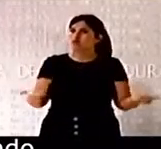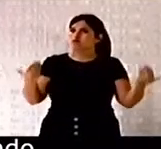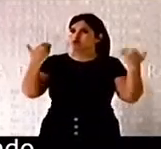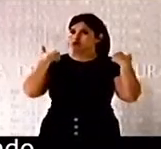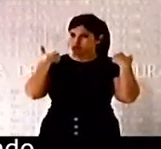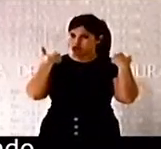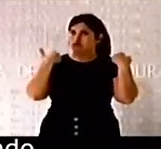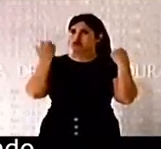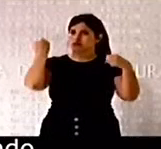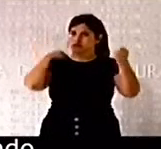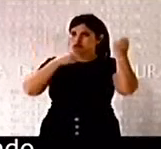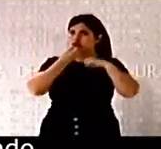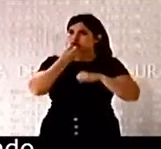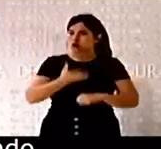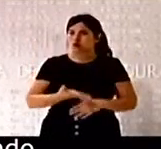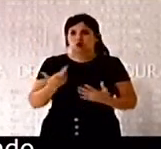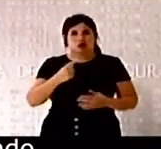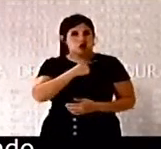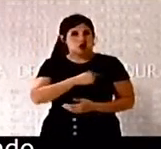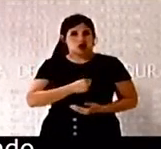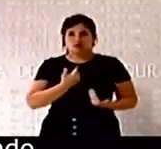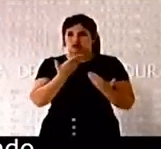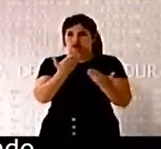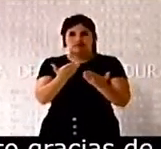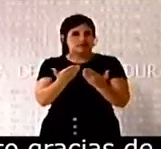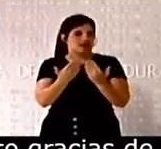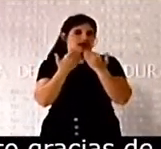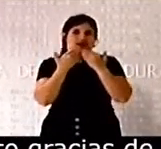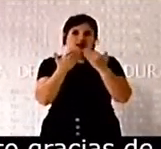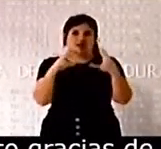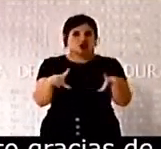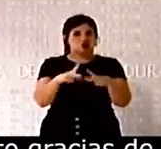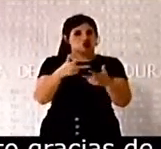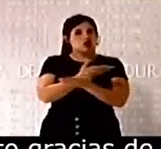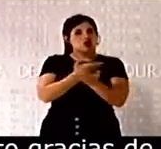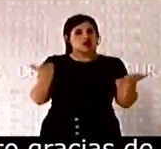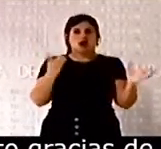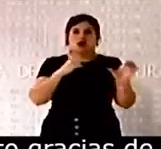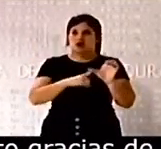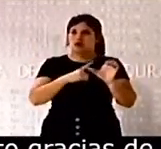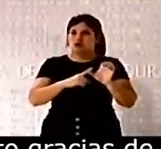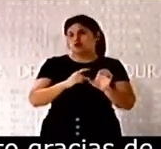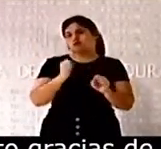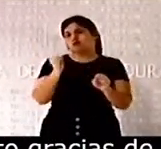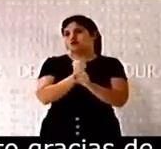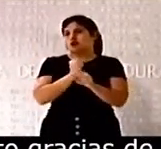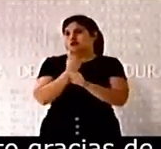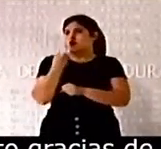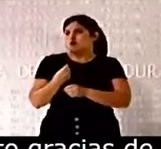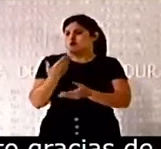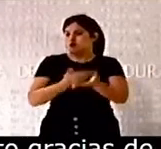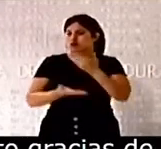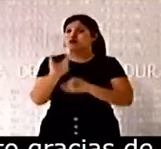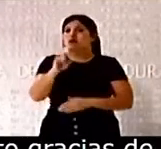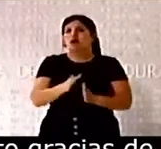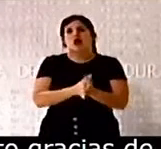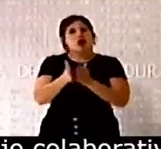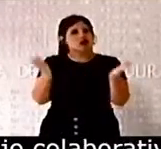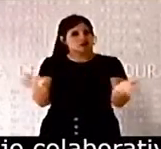tanto, gracias de todo corazón a la sociedad extremeña por este trabajo colaborativo y mucho